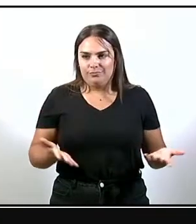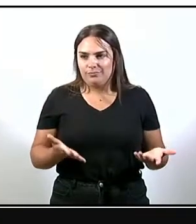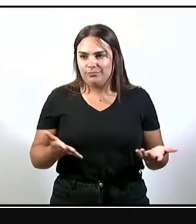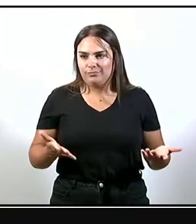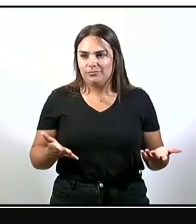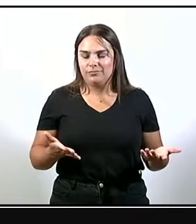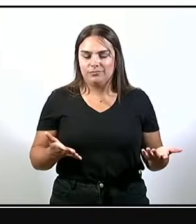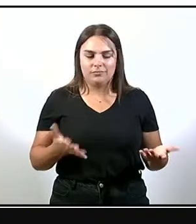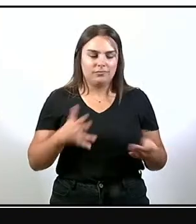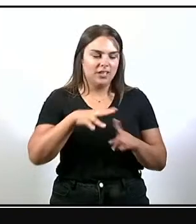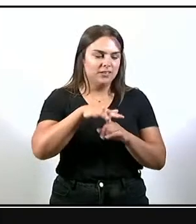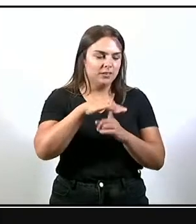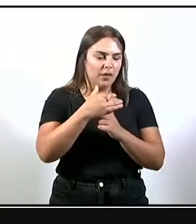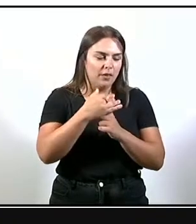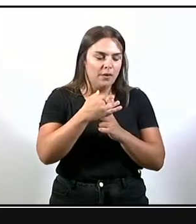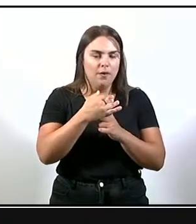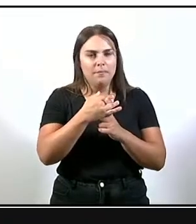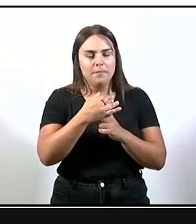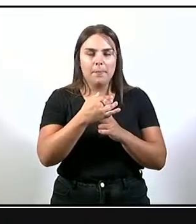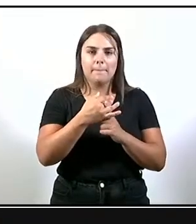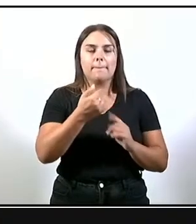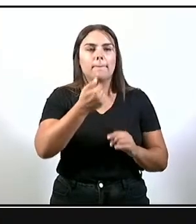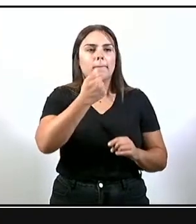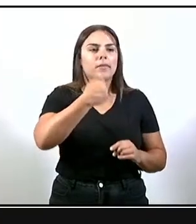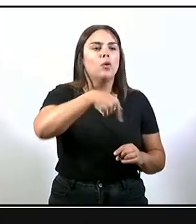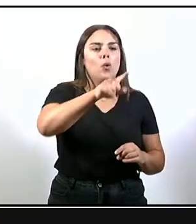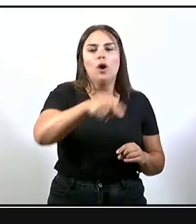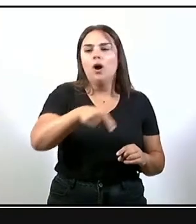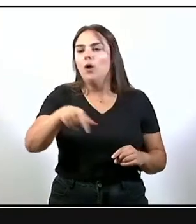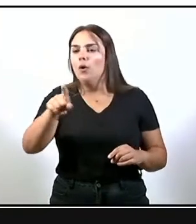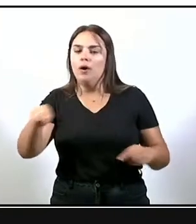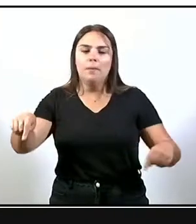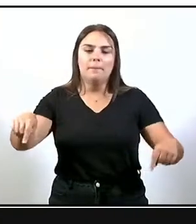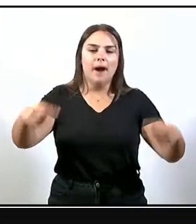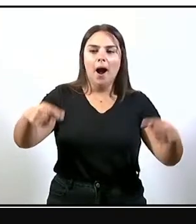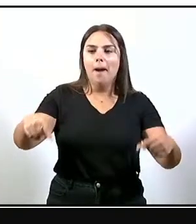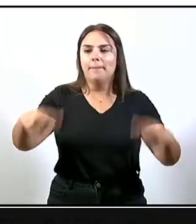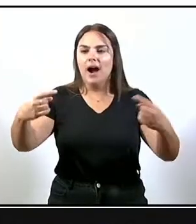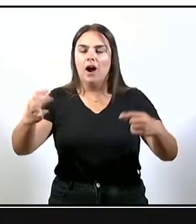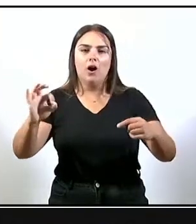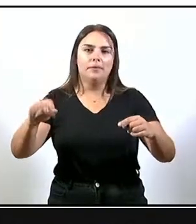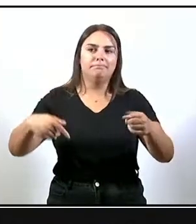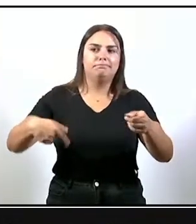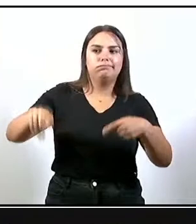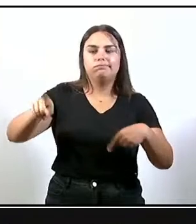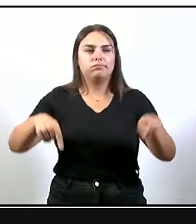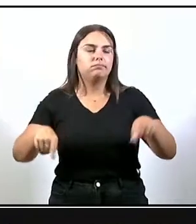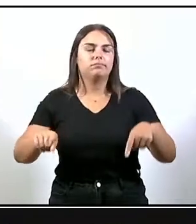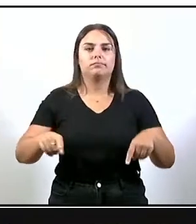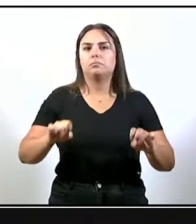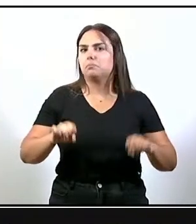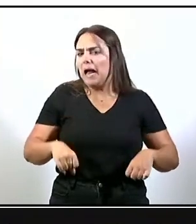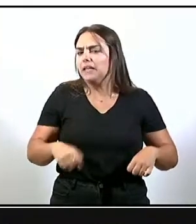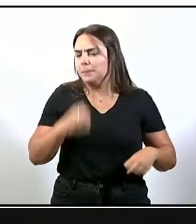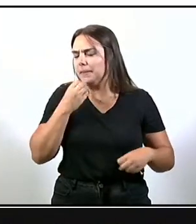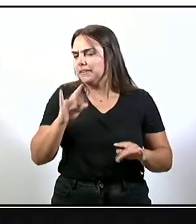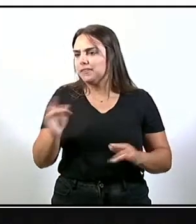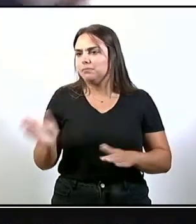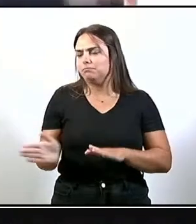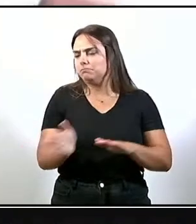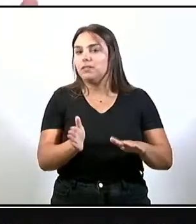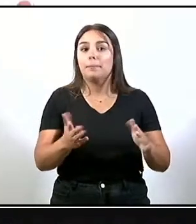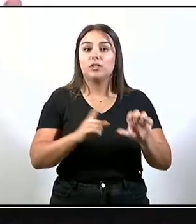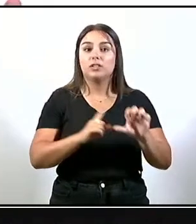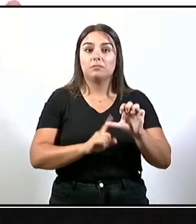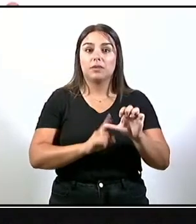está muy bien lo de acusar a unos a otros o que se acusen unos a otros. Pero aquí en Extremadura se han